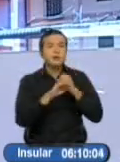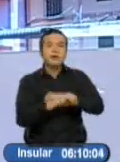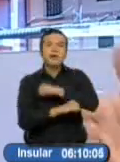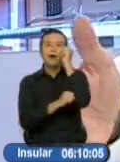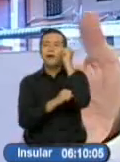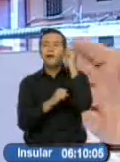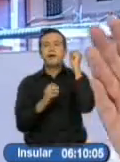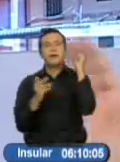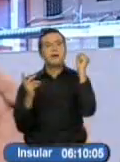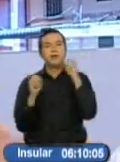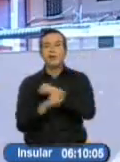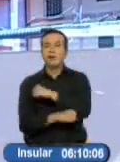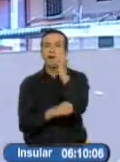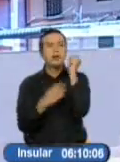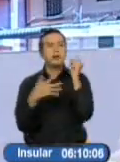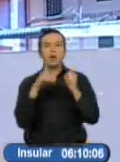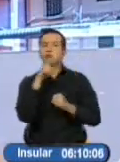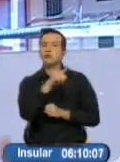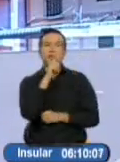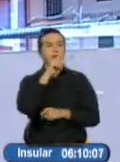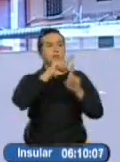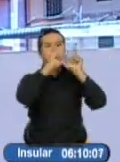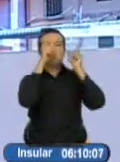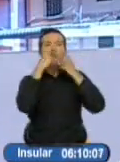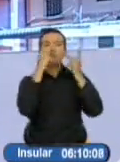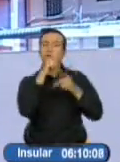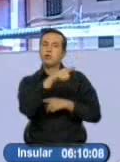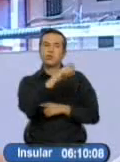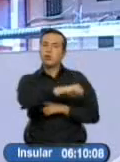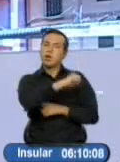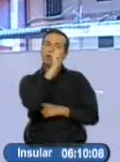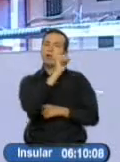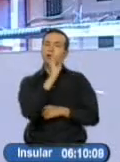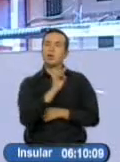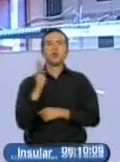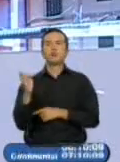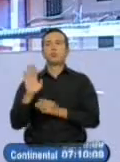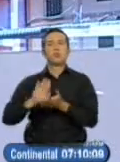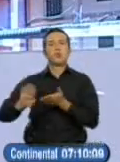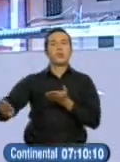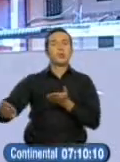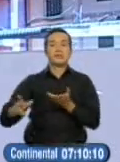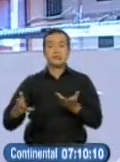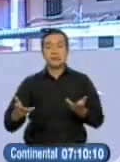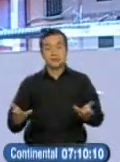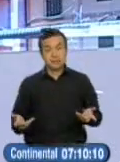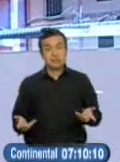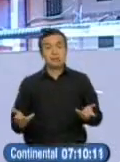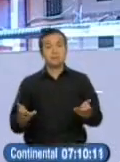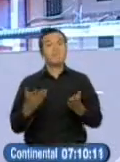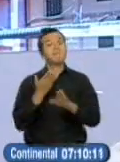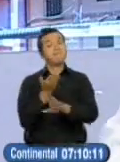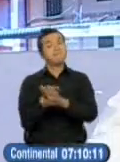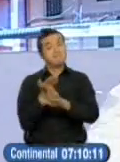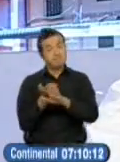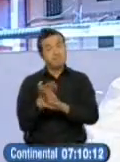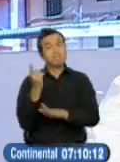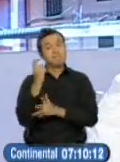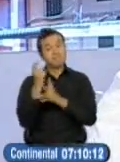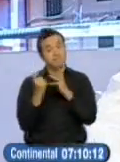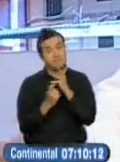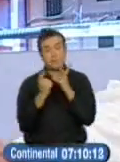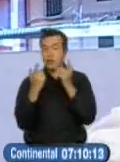participar porque ya hay una asignación directa a las empresas públicas que tienen esta ventaja. Entonces nosotros lo que estamos es planteando que haya